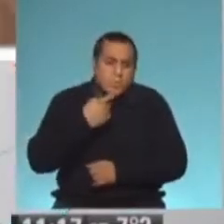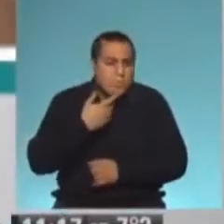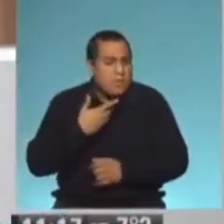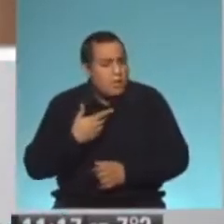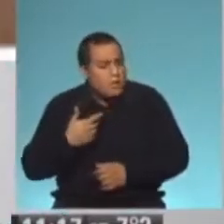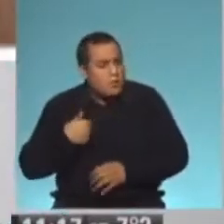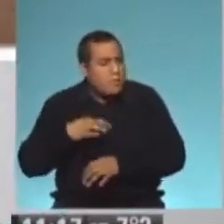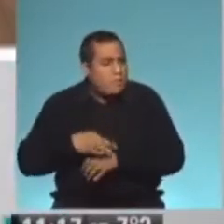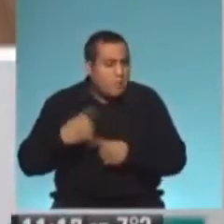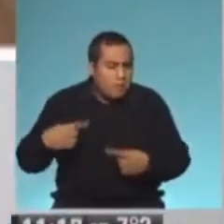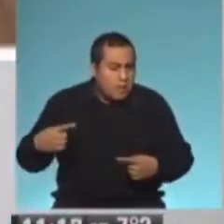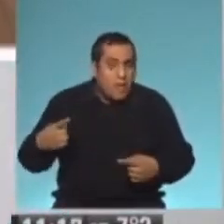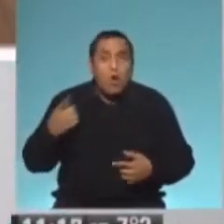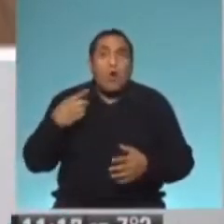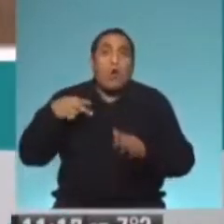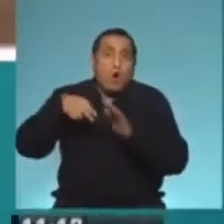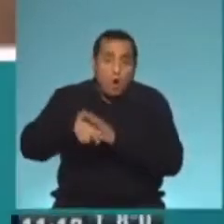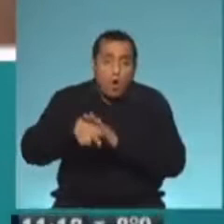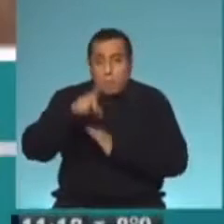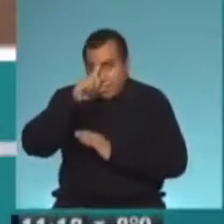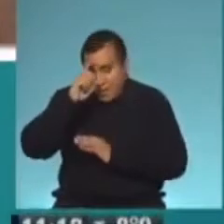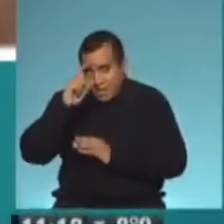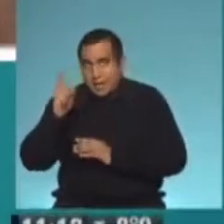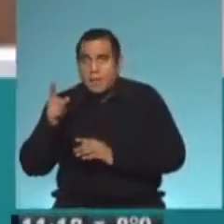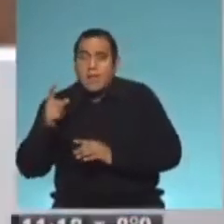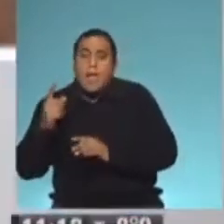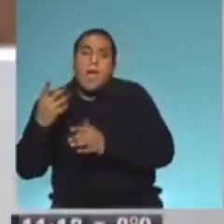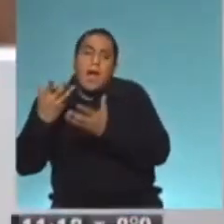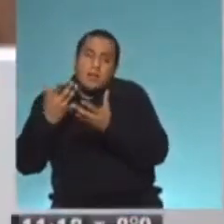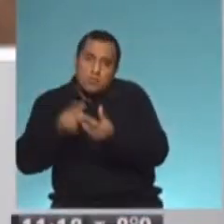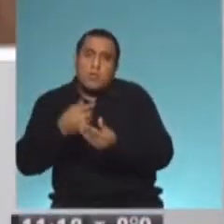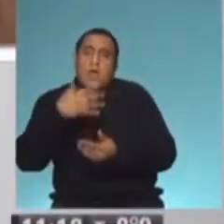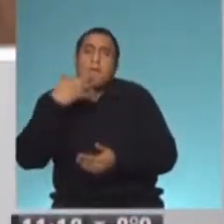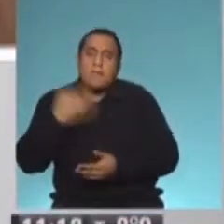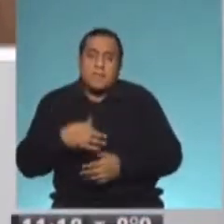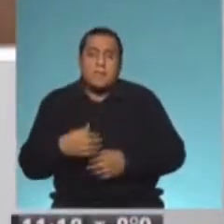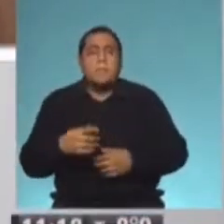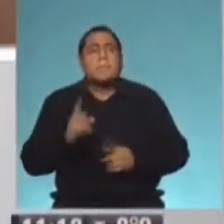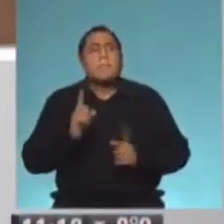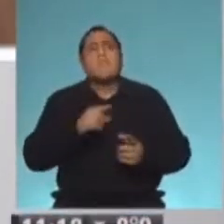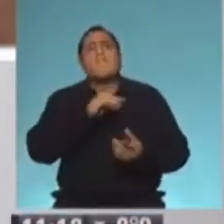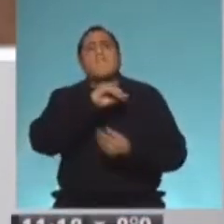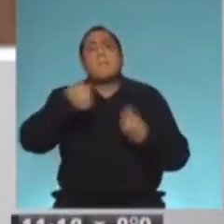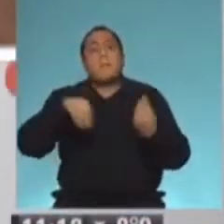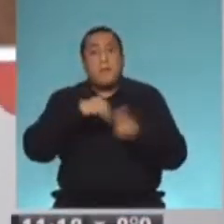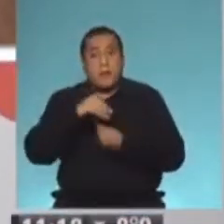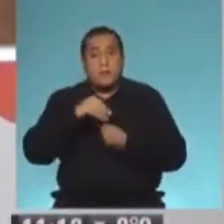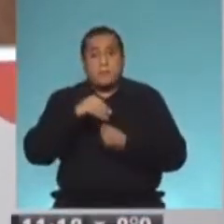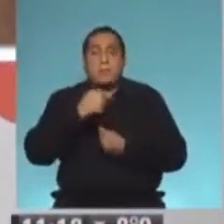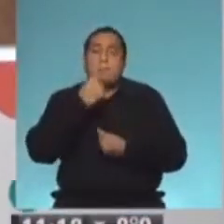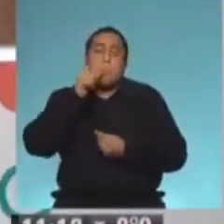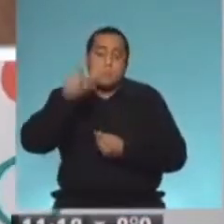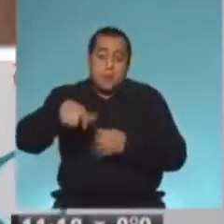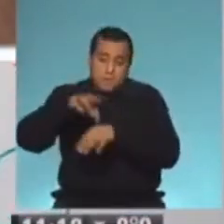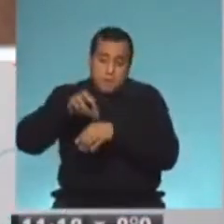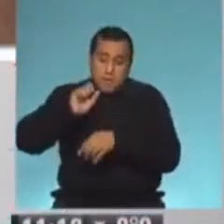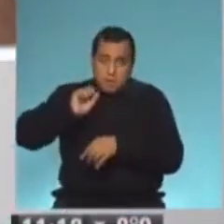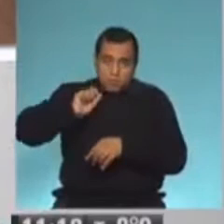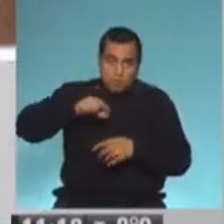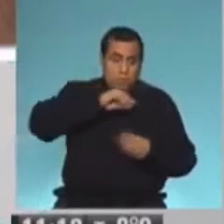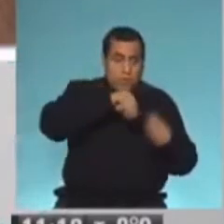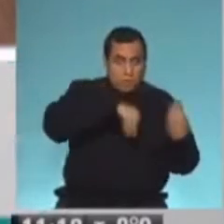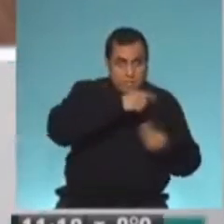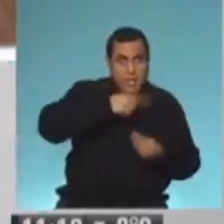o estadía en el hospital. Para O en los su familia familiares, también. eso, a eso ahí iba a referirme. Para los familiares esto es una cuestión esencial, porque muchas